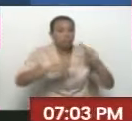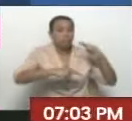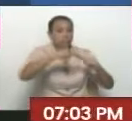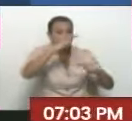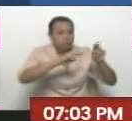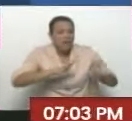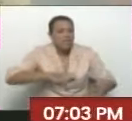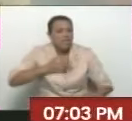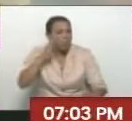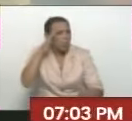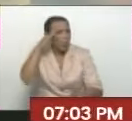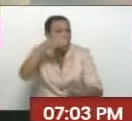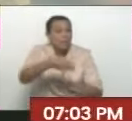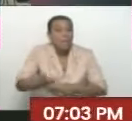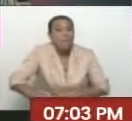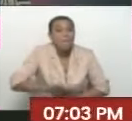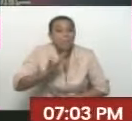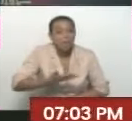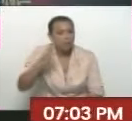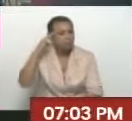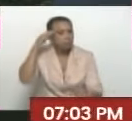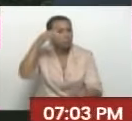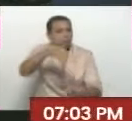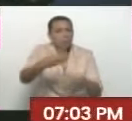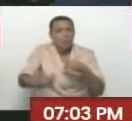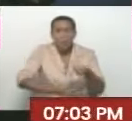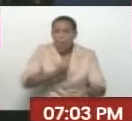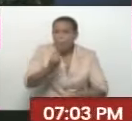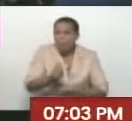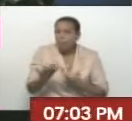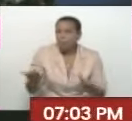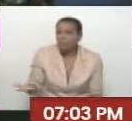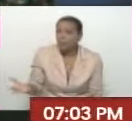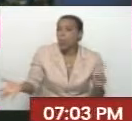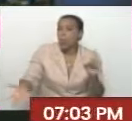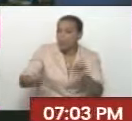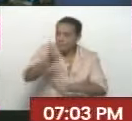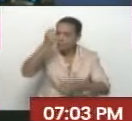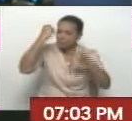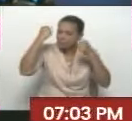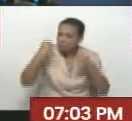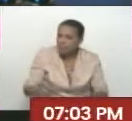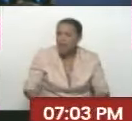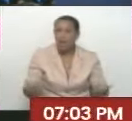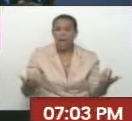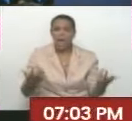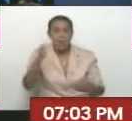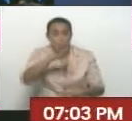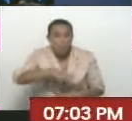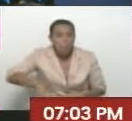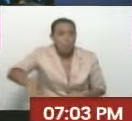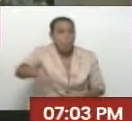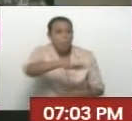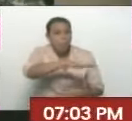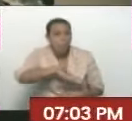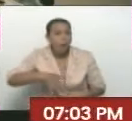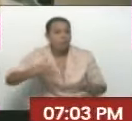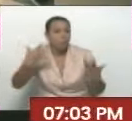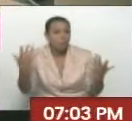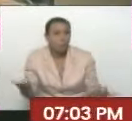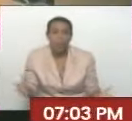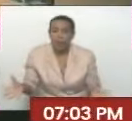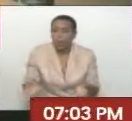dónde hay que poner la prioridad? ¿Cómo vamos a hacer para consolidar el terreno conquistado